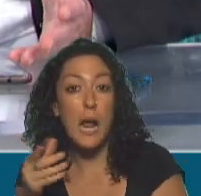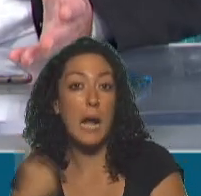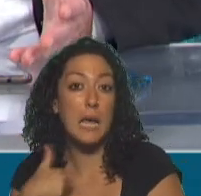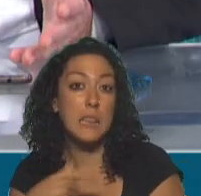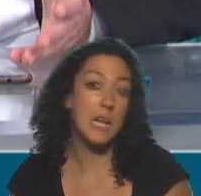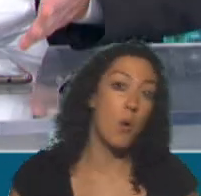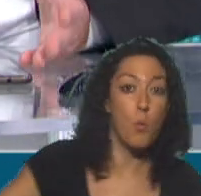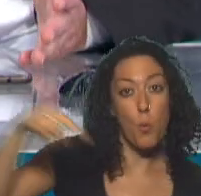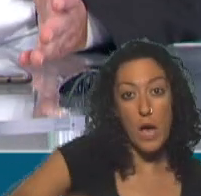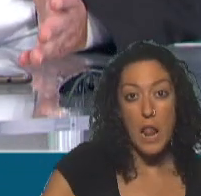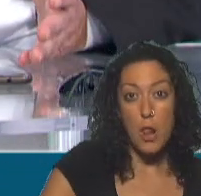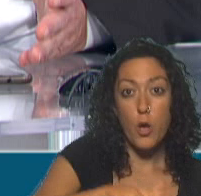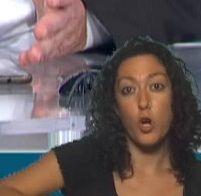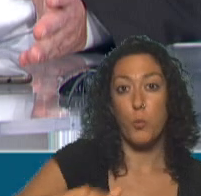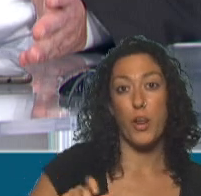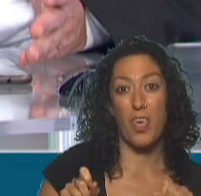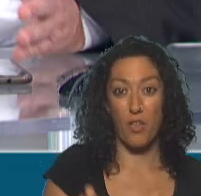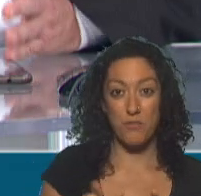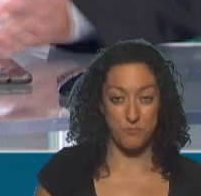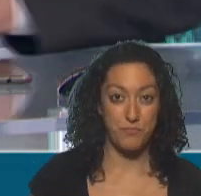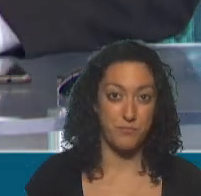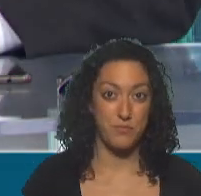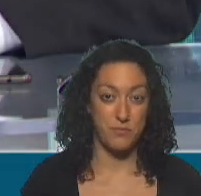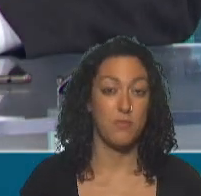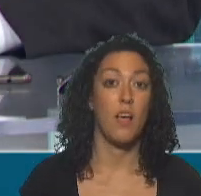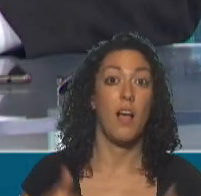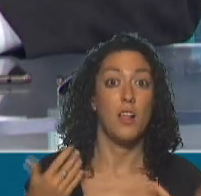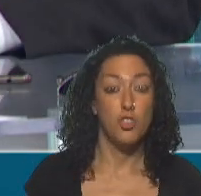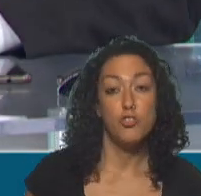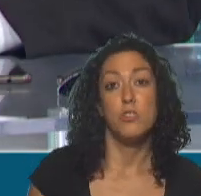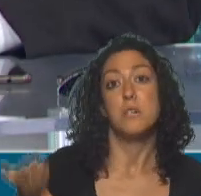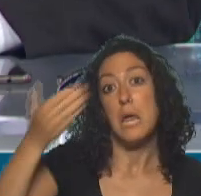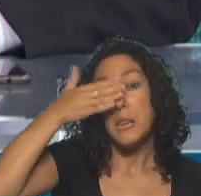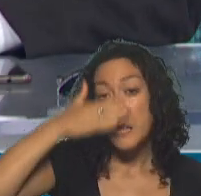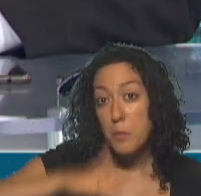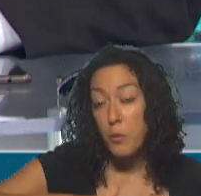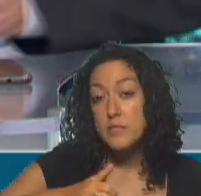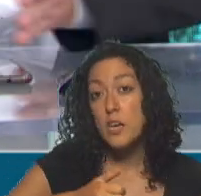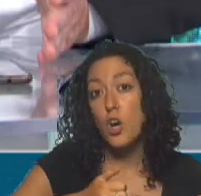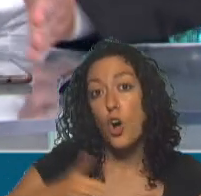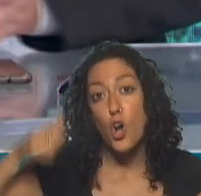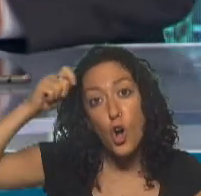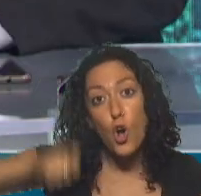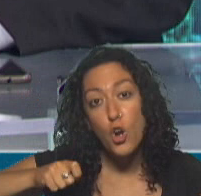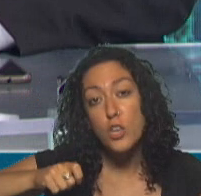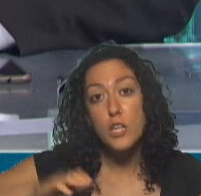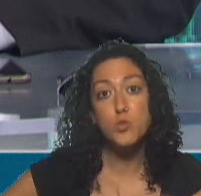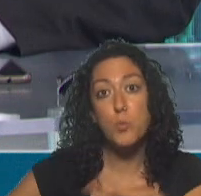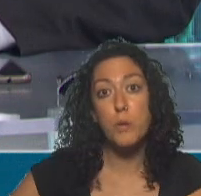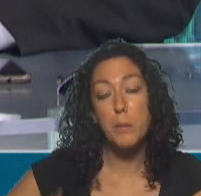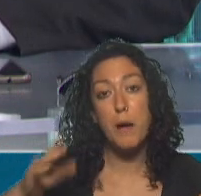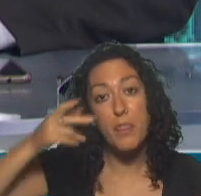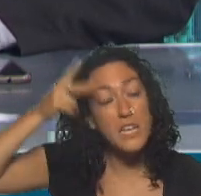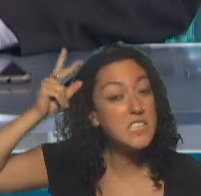su comunidad, a la comunidad en la que estaba aquí. E inmediatamente después la Corte Suprema chilena revocó esa